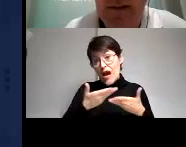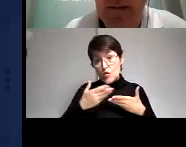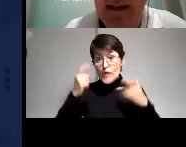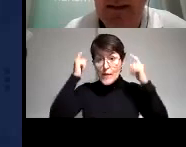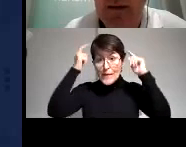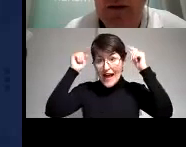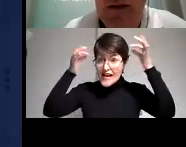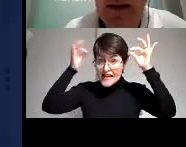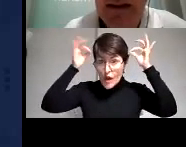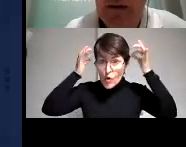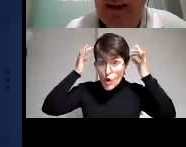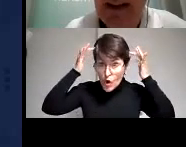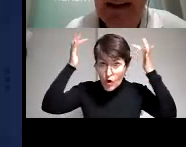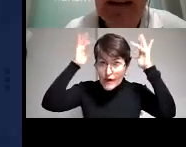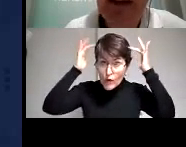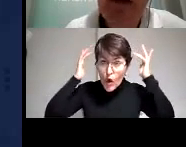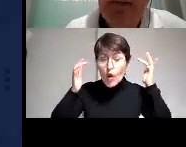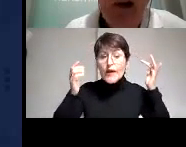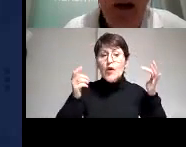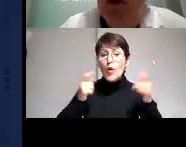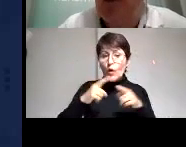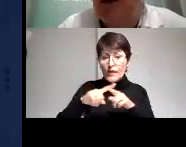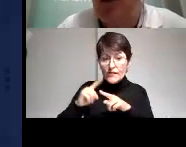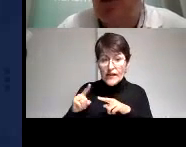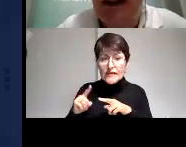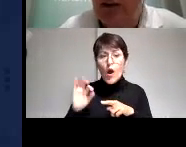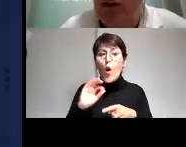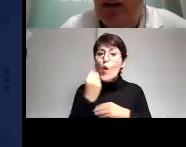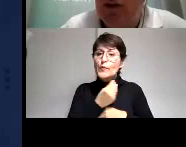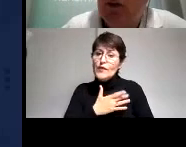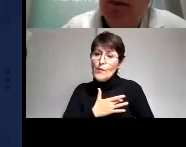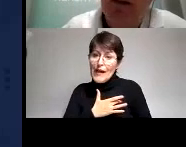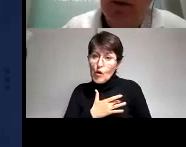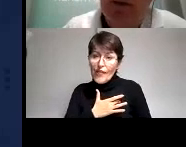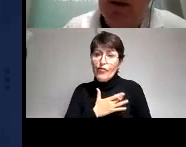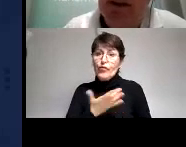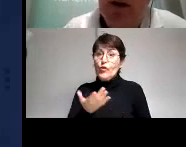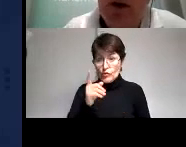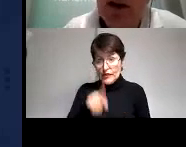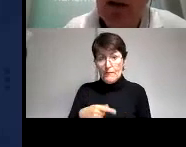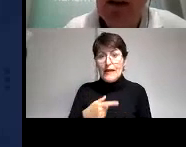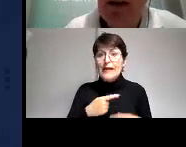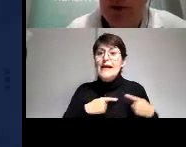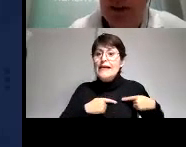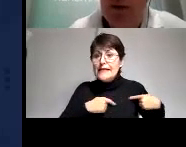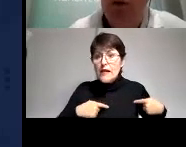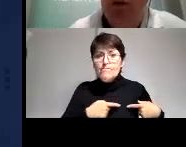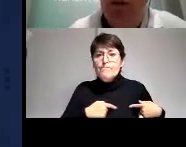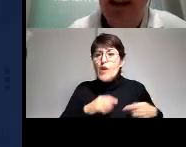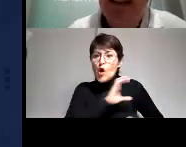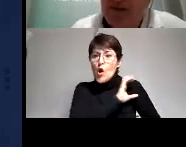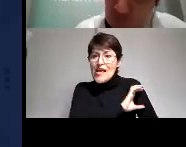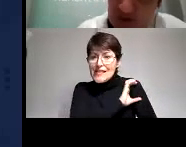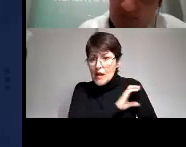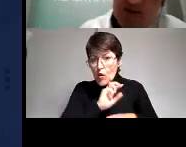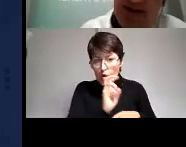decir, las enfermedades neurodegenerativas, o la protección cardiovascular. La aterosclerosis es un proceso inflamatorio crónico, por lo tanto el consumo de